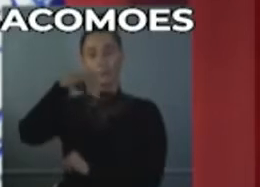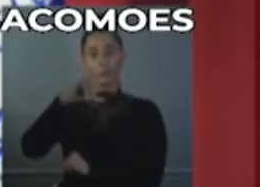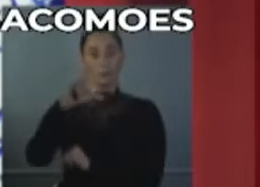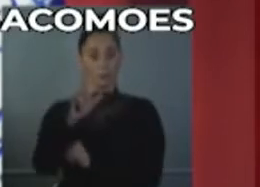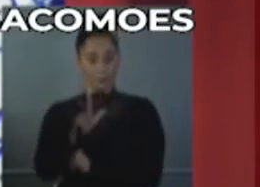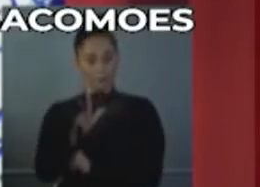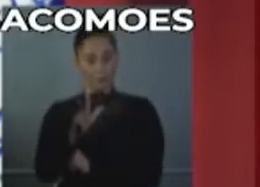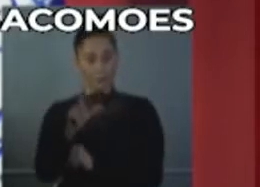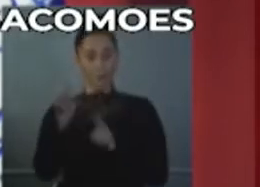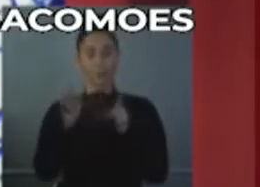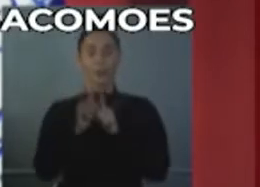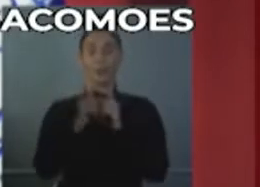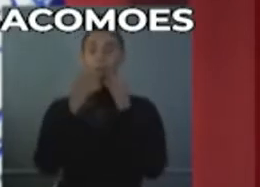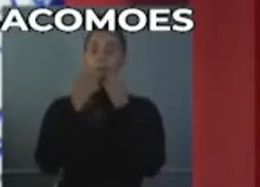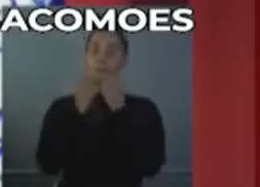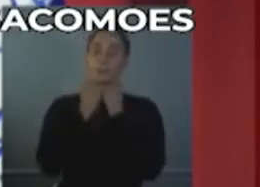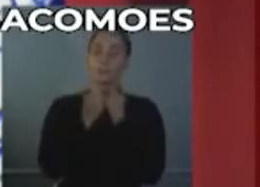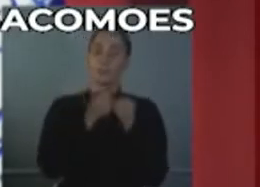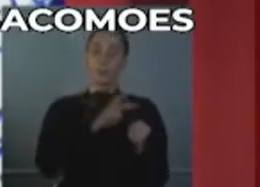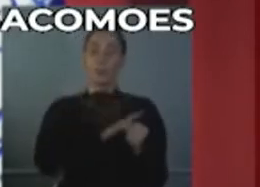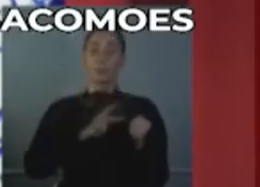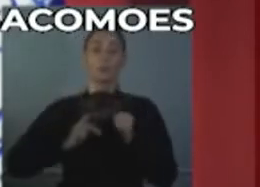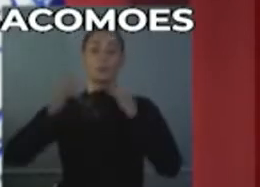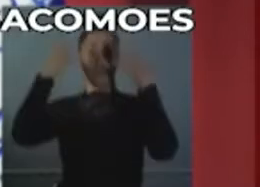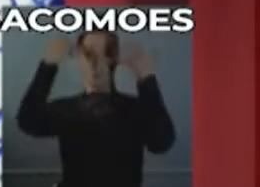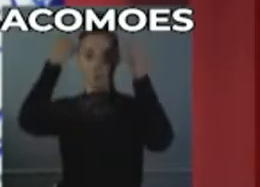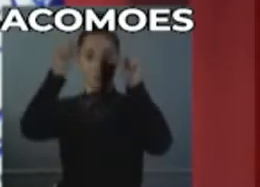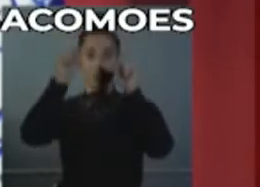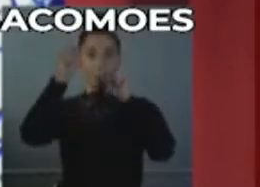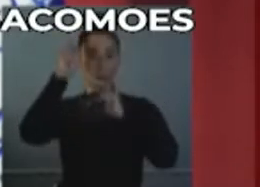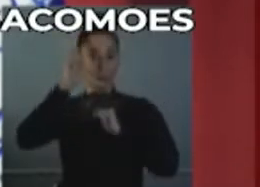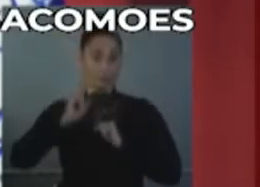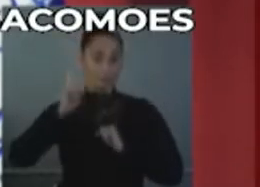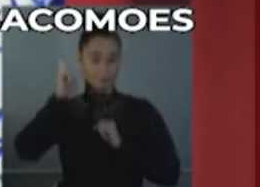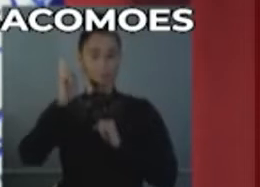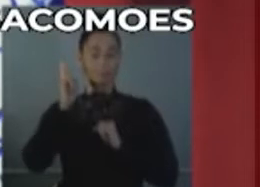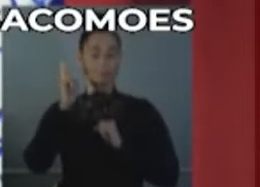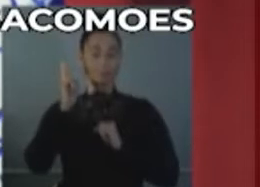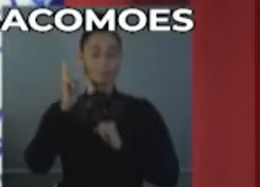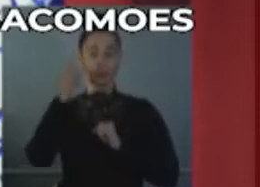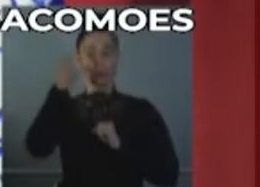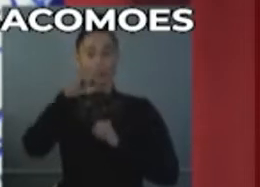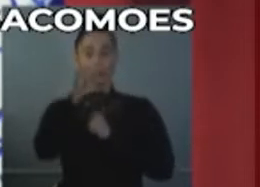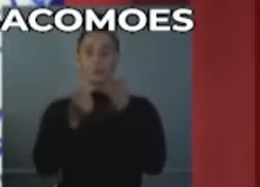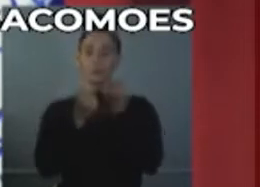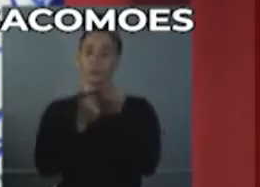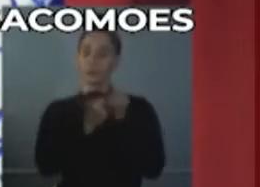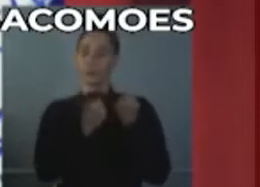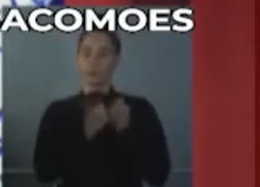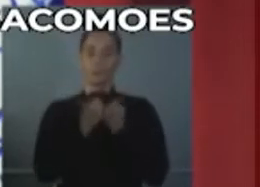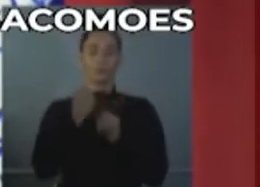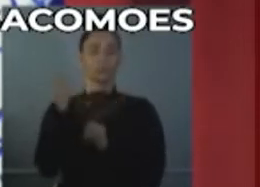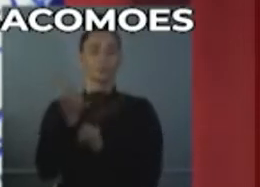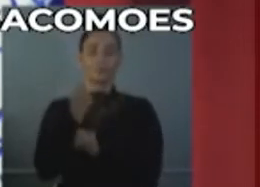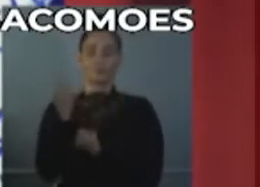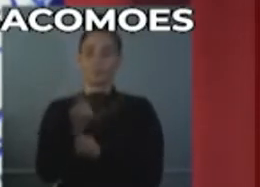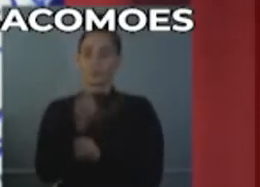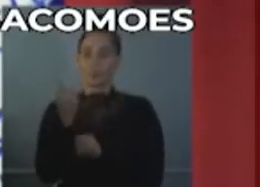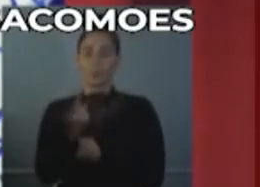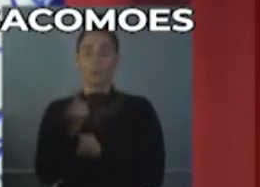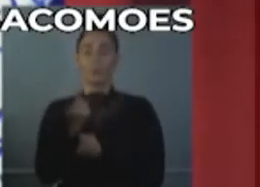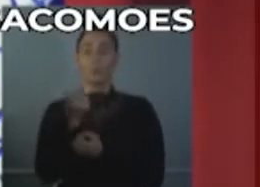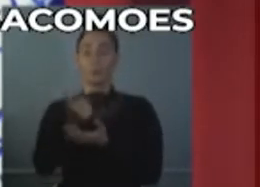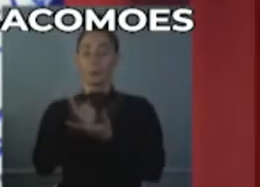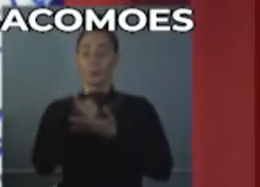nuestra querida vicepresidenta de la República, Raquel Peña, por su apoyo incondicional